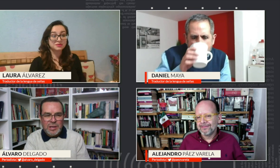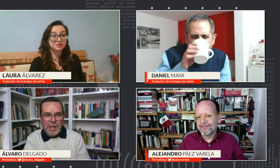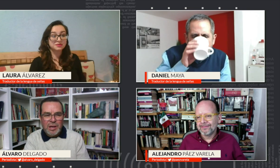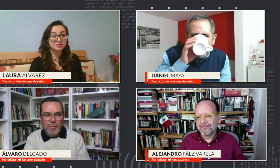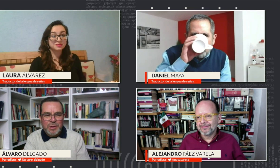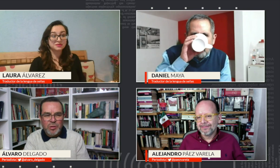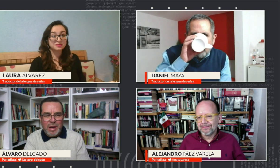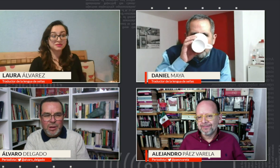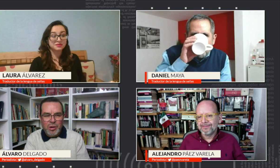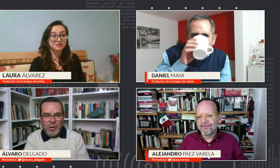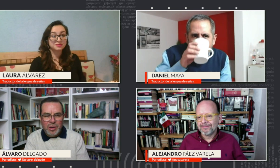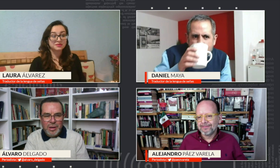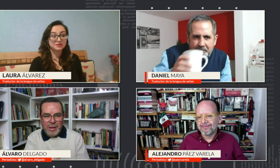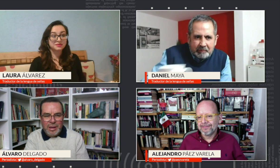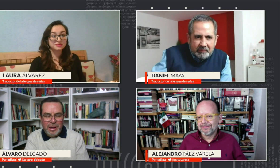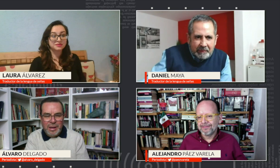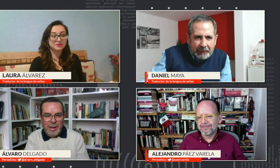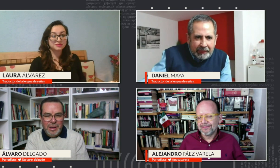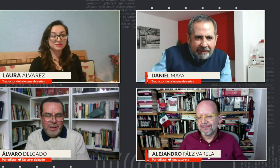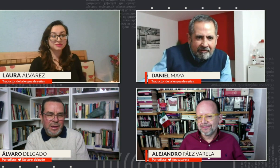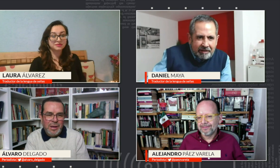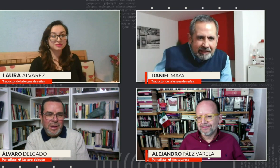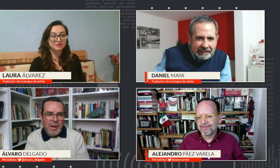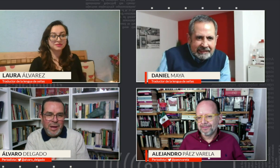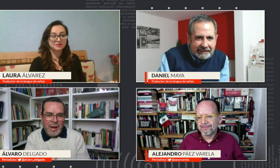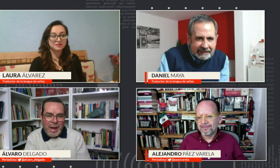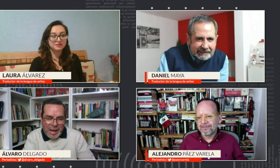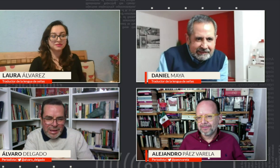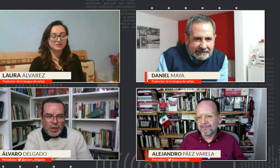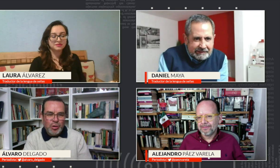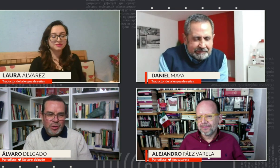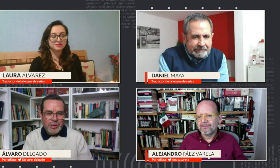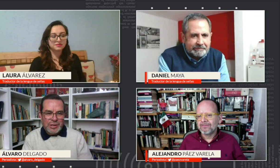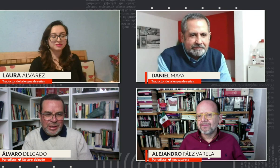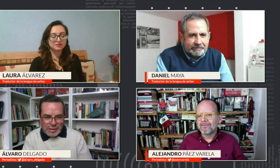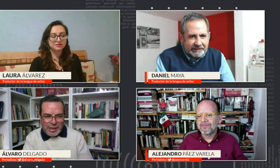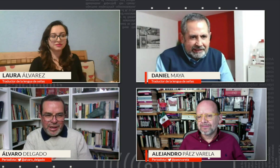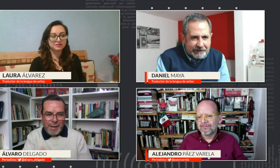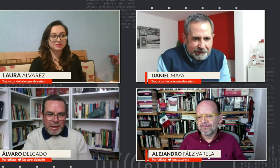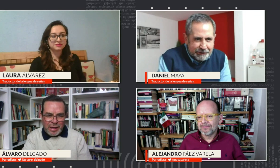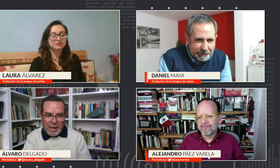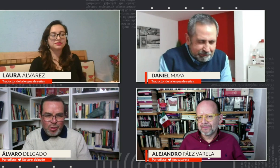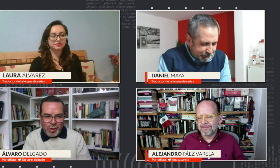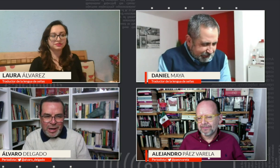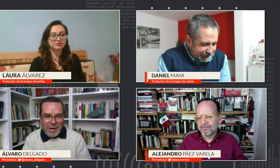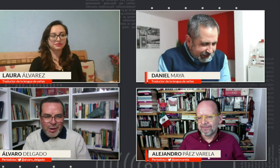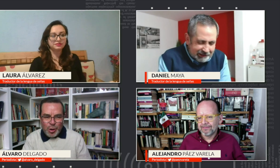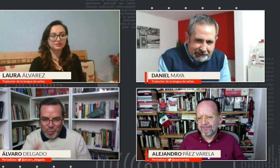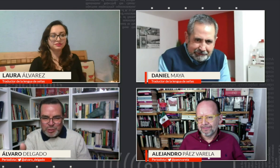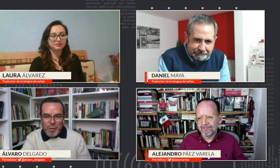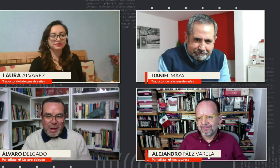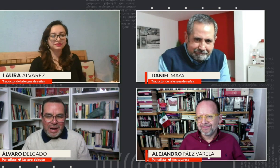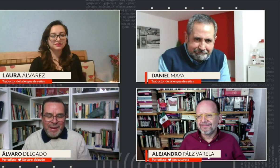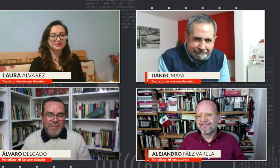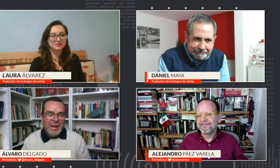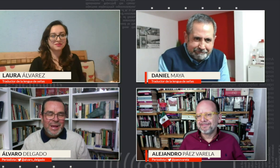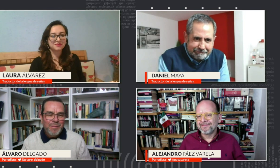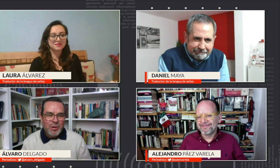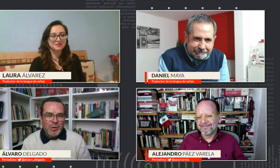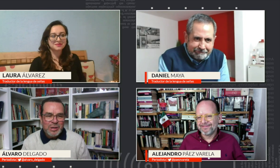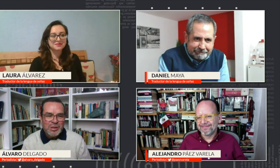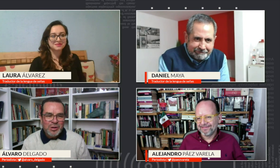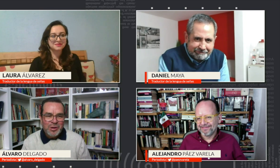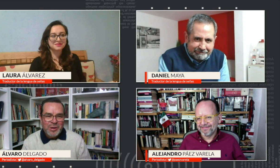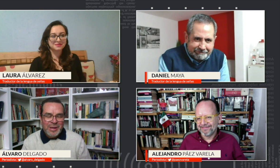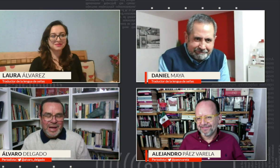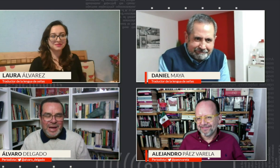con el presidente López Obrador y ¿qué le ha dicho? Si es que ha platicado con él. Lo mismo para,